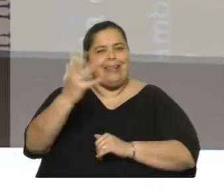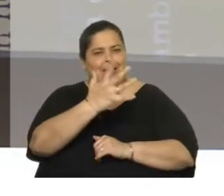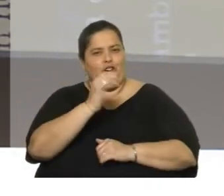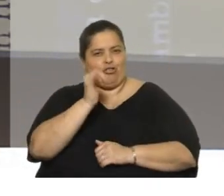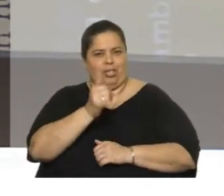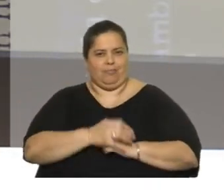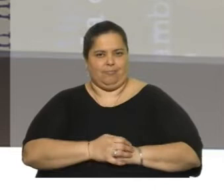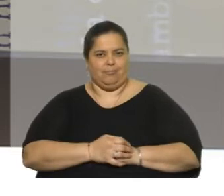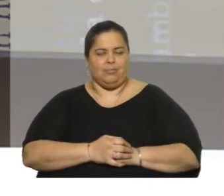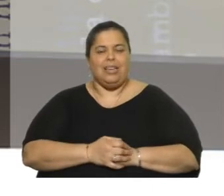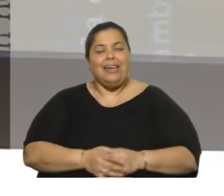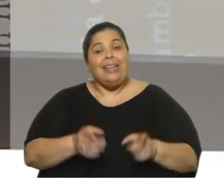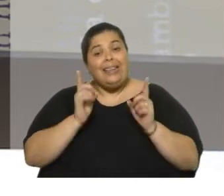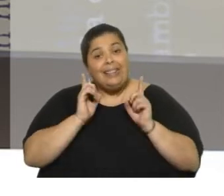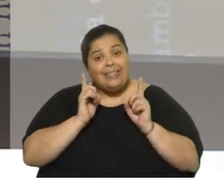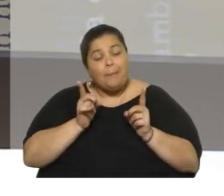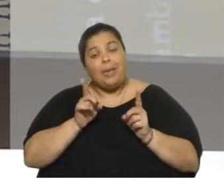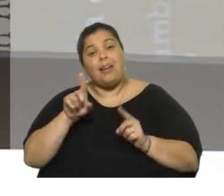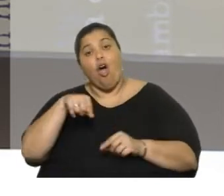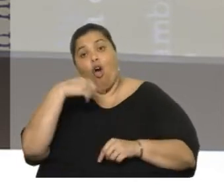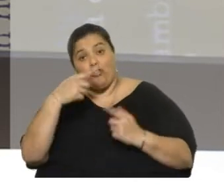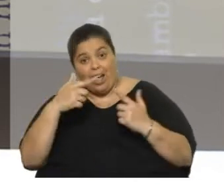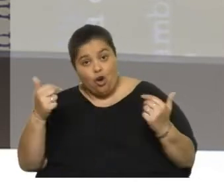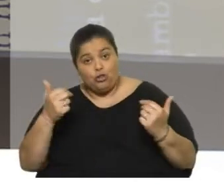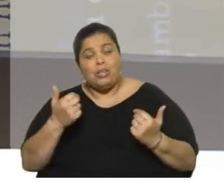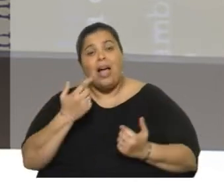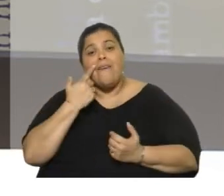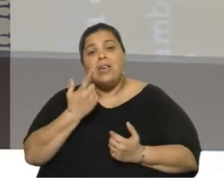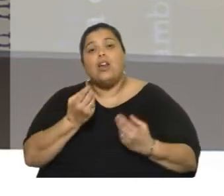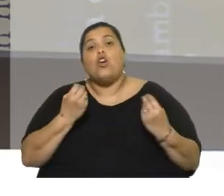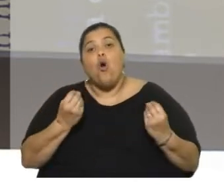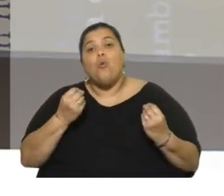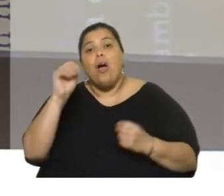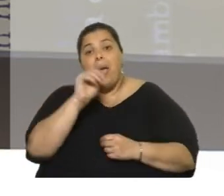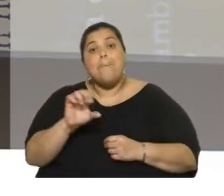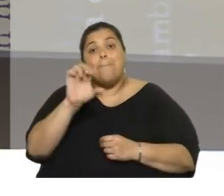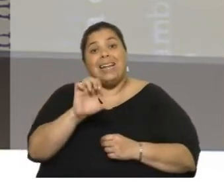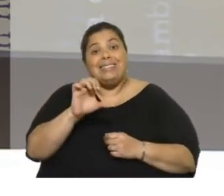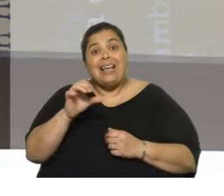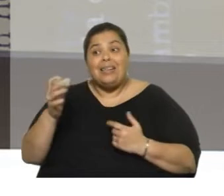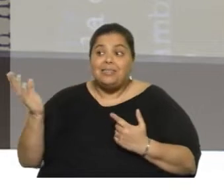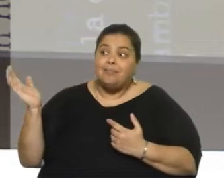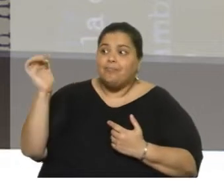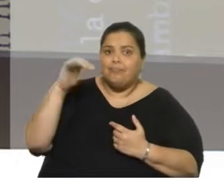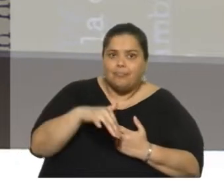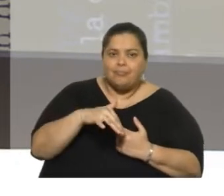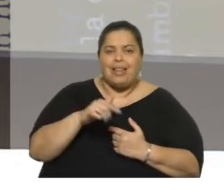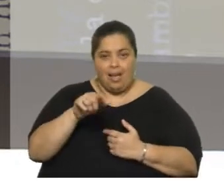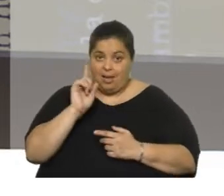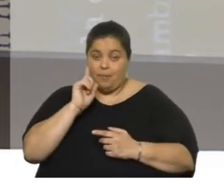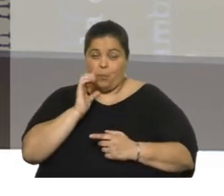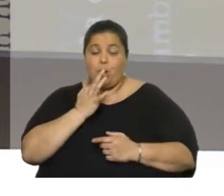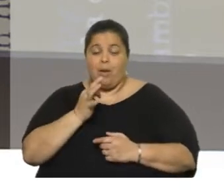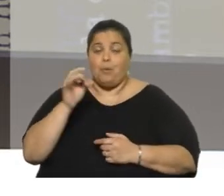país. Y lo otro es ver un poco cómo se han acercado las empresas. Y ahí estamos hablando de empresas de